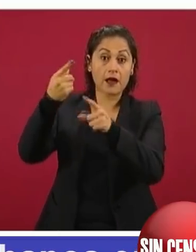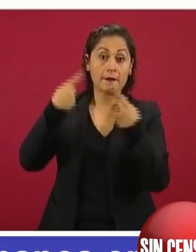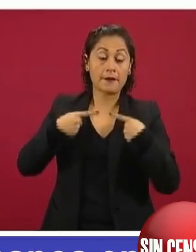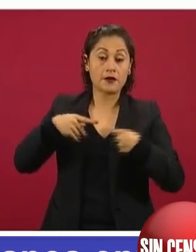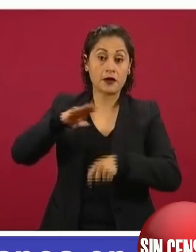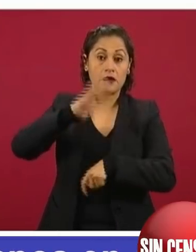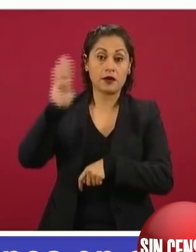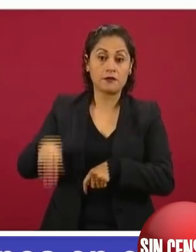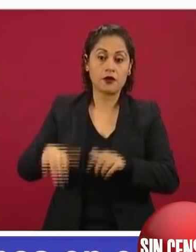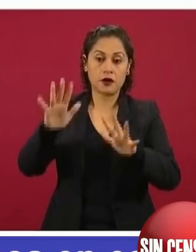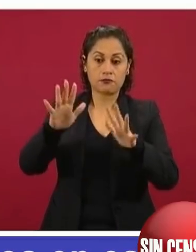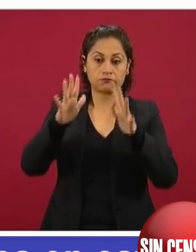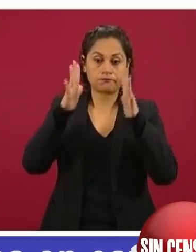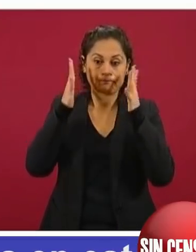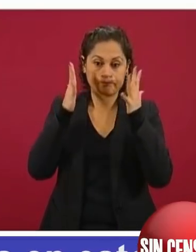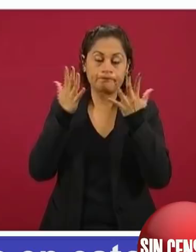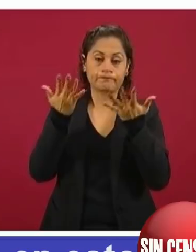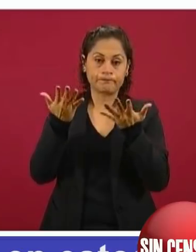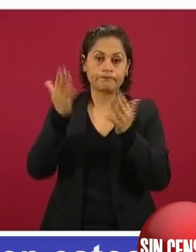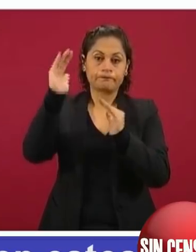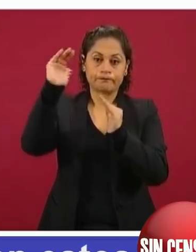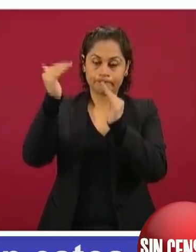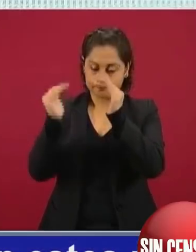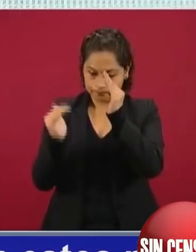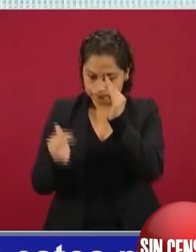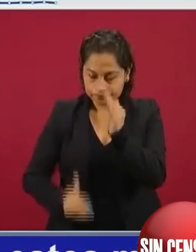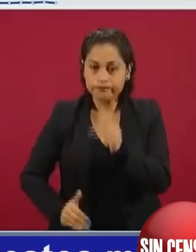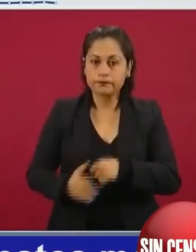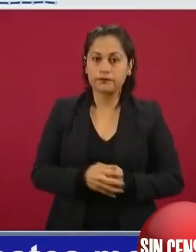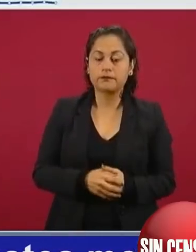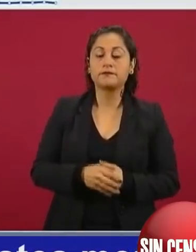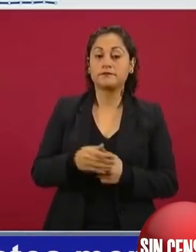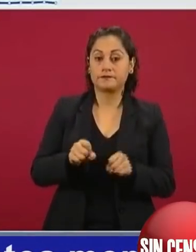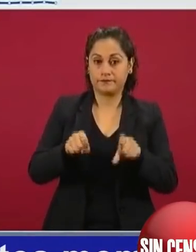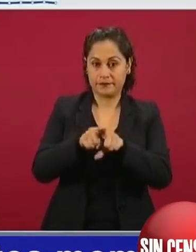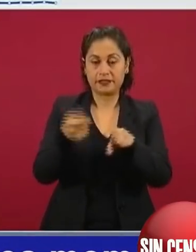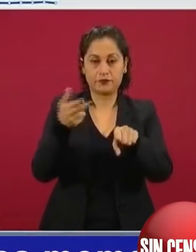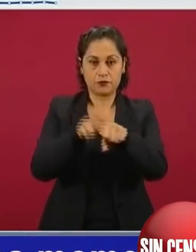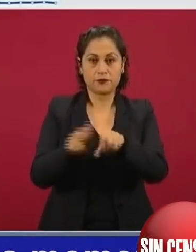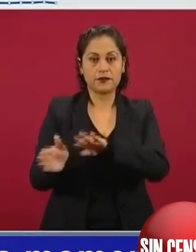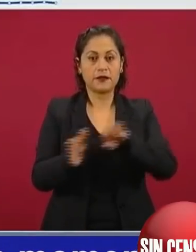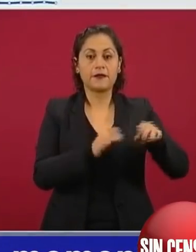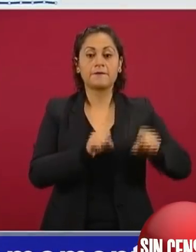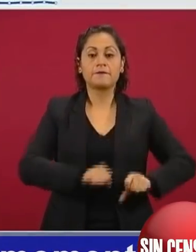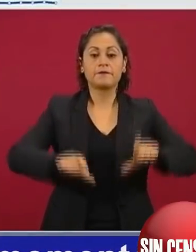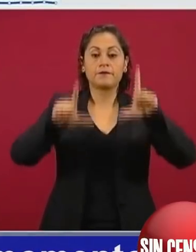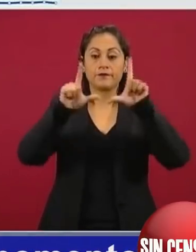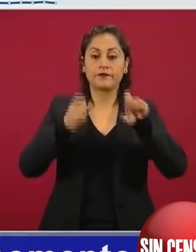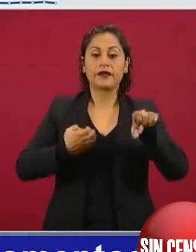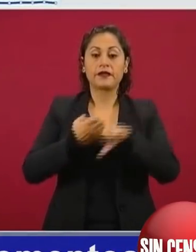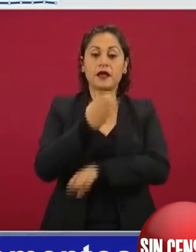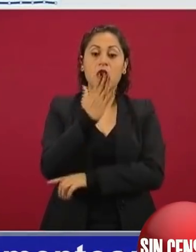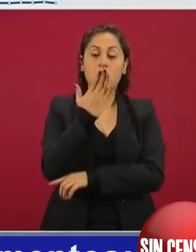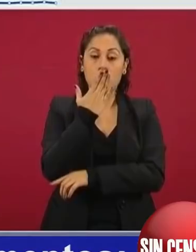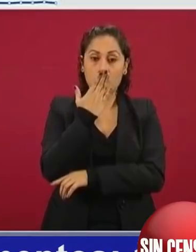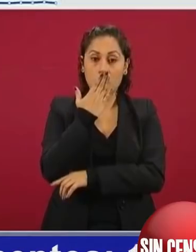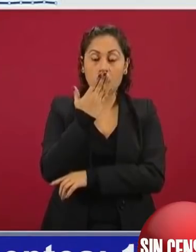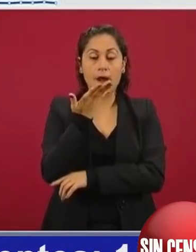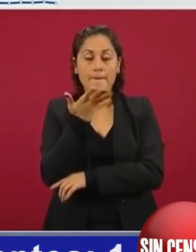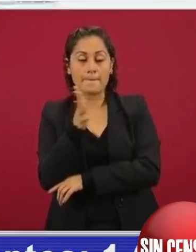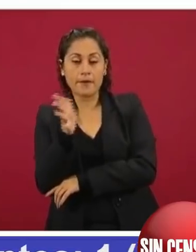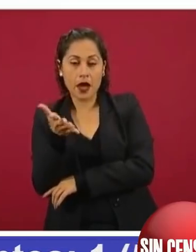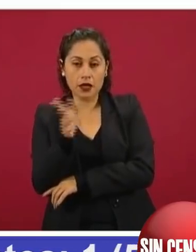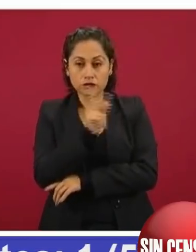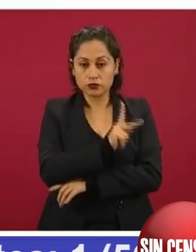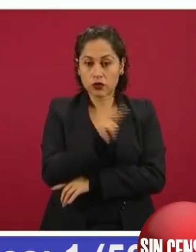acelerada. La siguiente, igual que la hospitalización. La siguiente. Sonora, poco parecido,